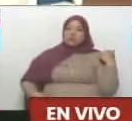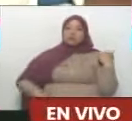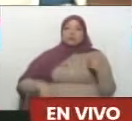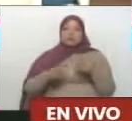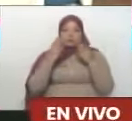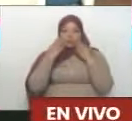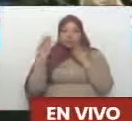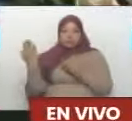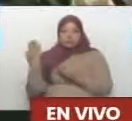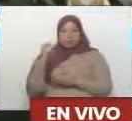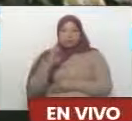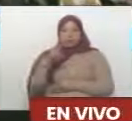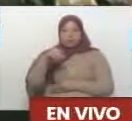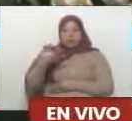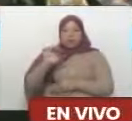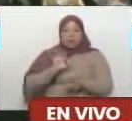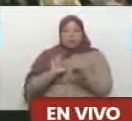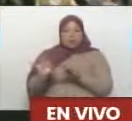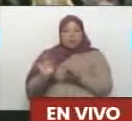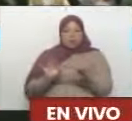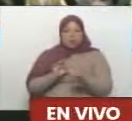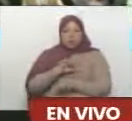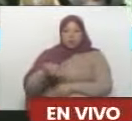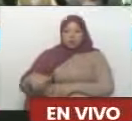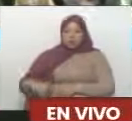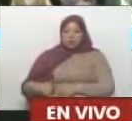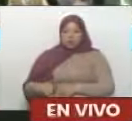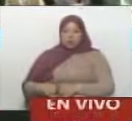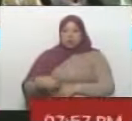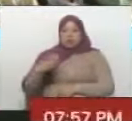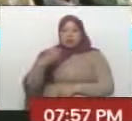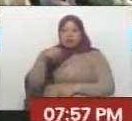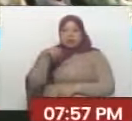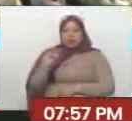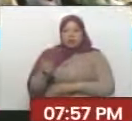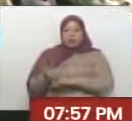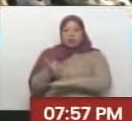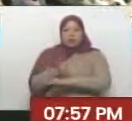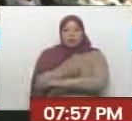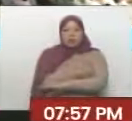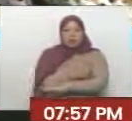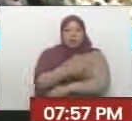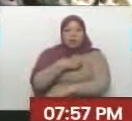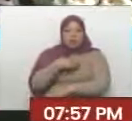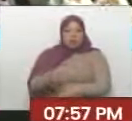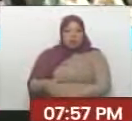fije, y nosotros preparados, pues. ¿Preparados para qué? Para ganar.